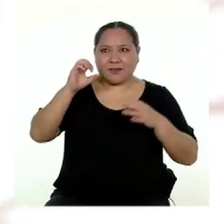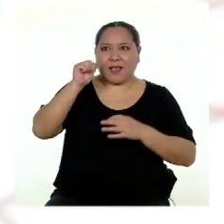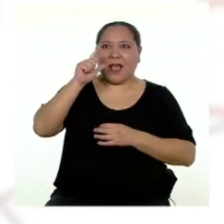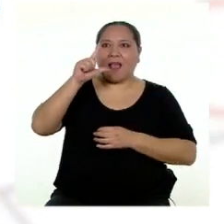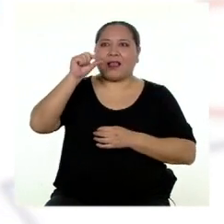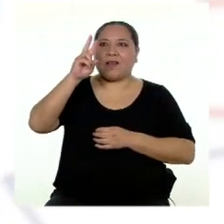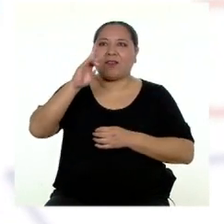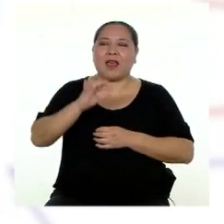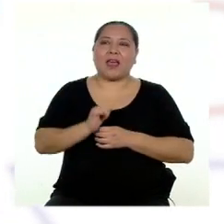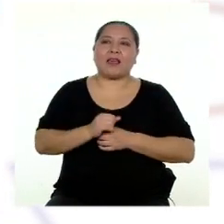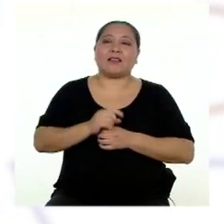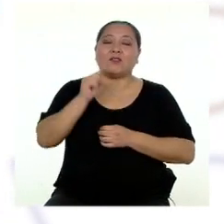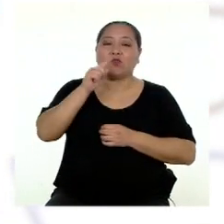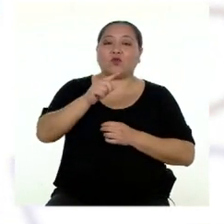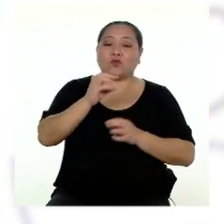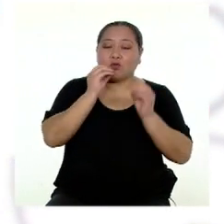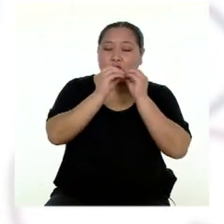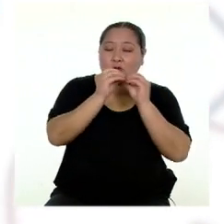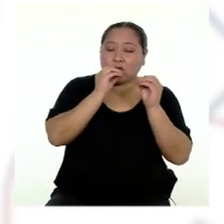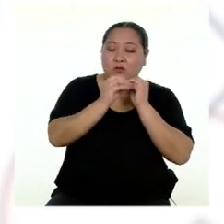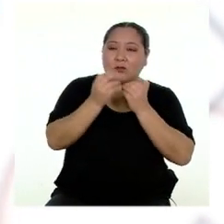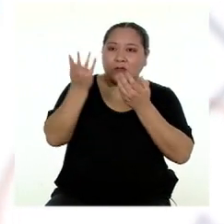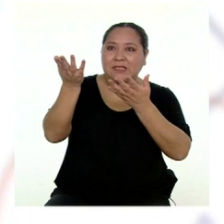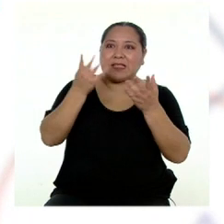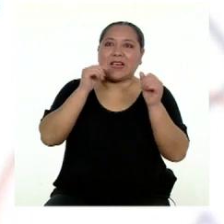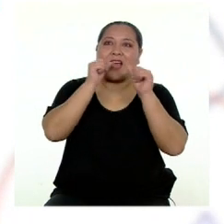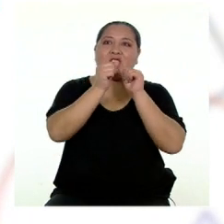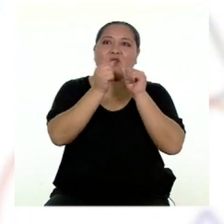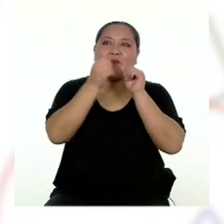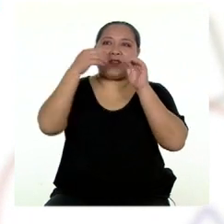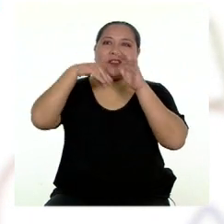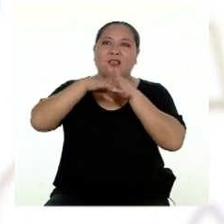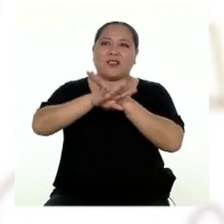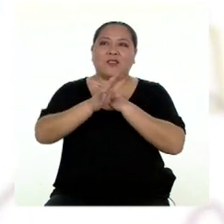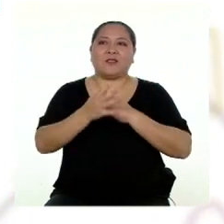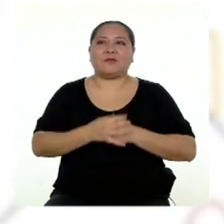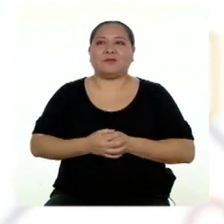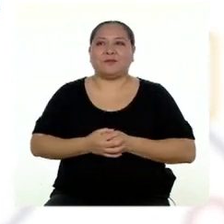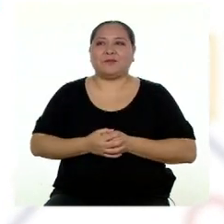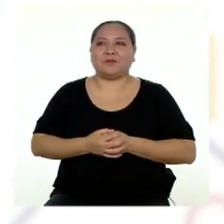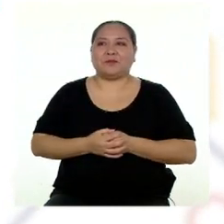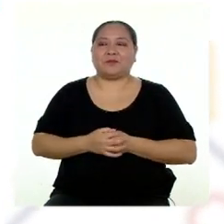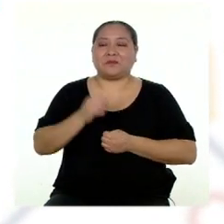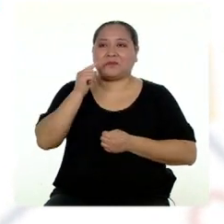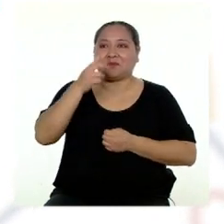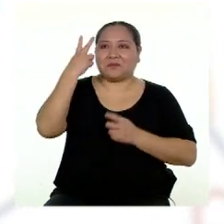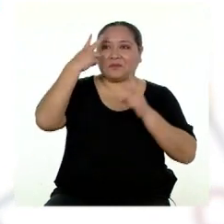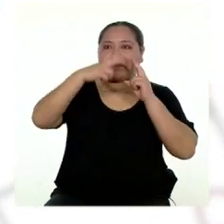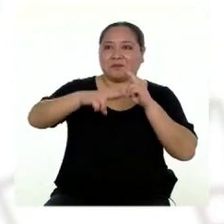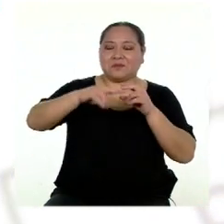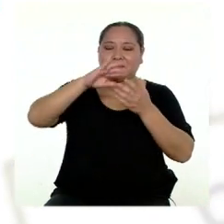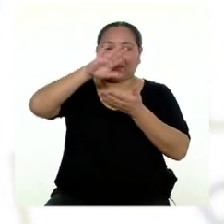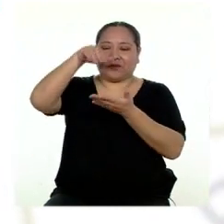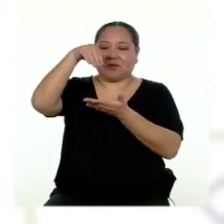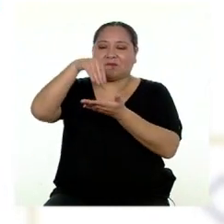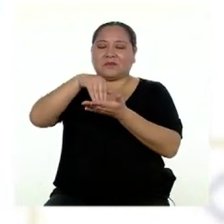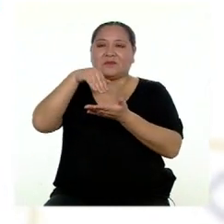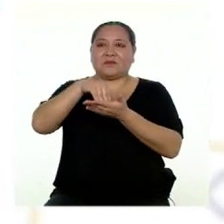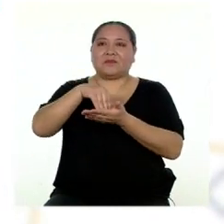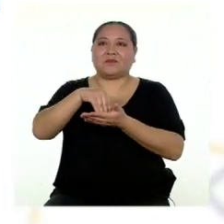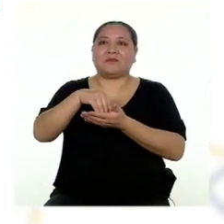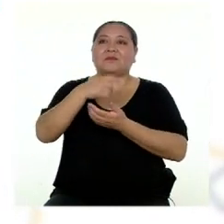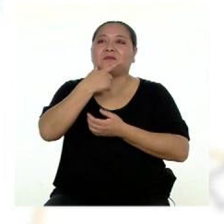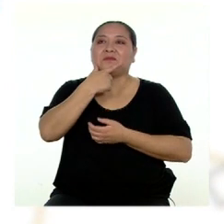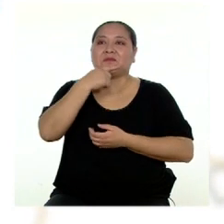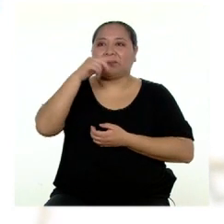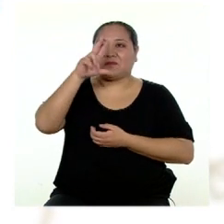o resueltas nos darán todos los números dentro de él. Podemos ver de antemano que el valor de la celda amarilla es 3.